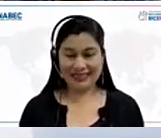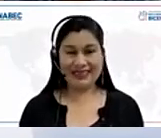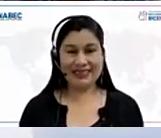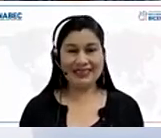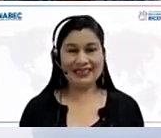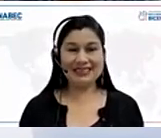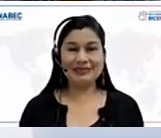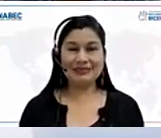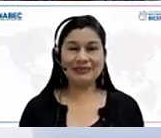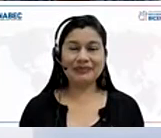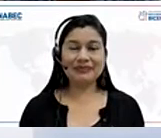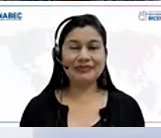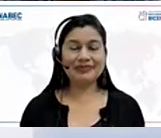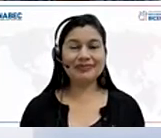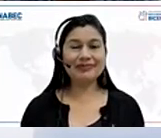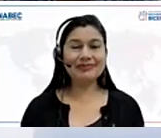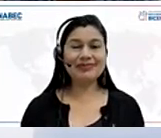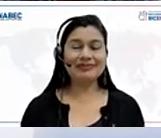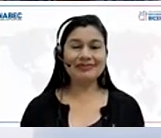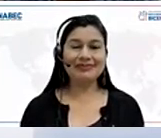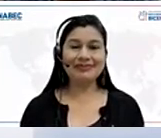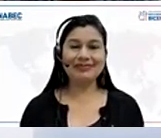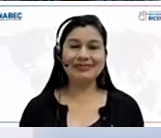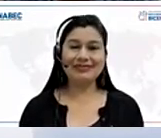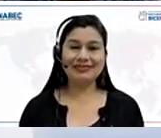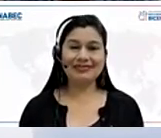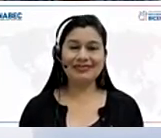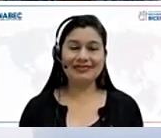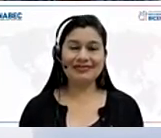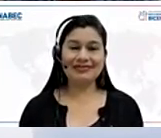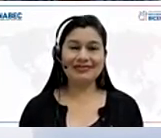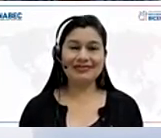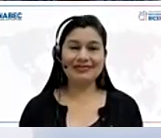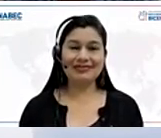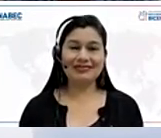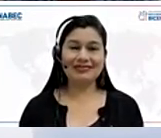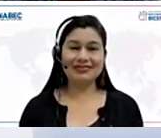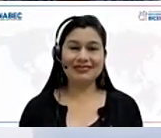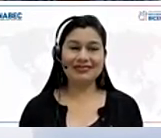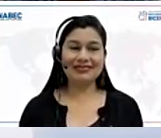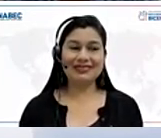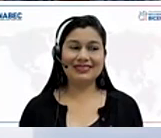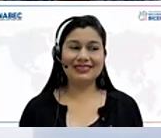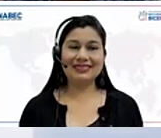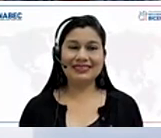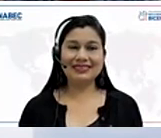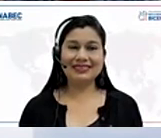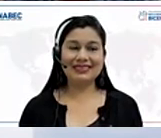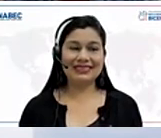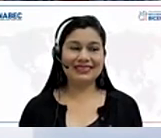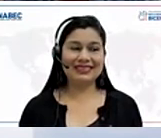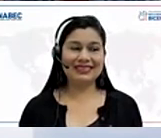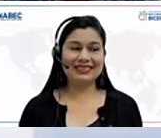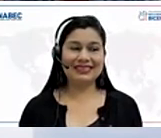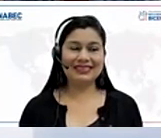De igual manera, también agradecemos a PRONAVEC por la gentil invitación. Siempre es un placer colaborar con ustedes para,